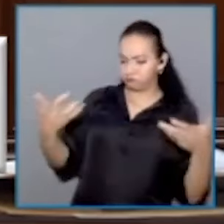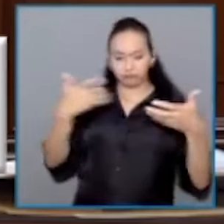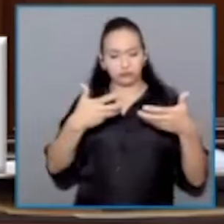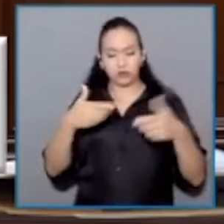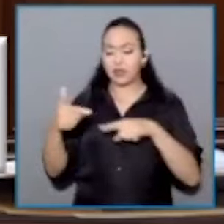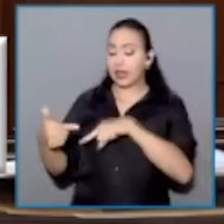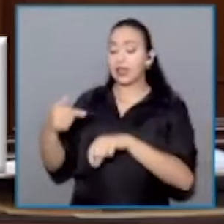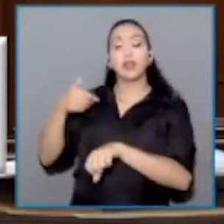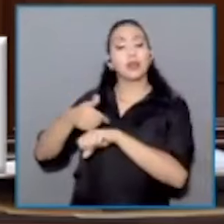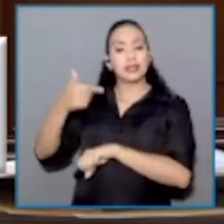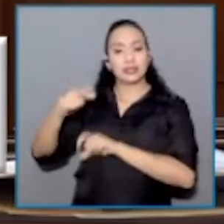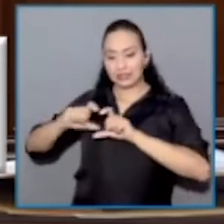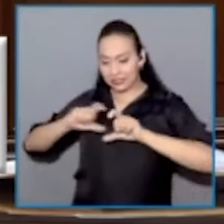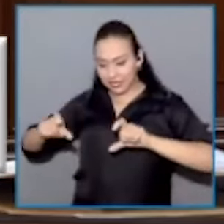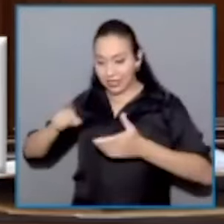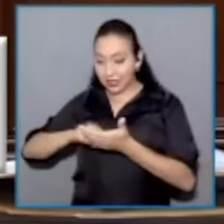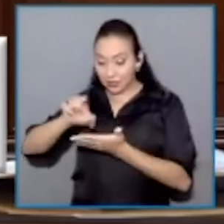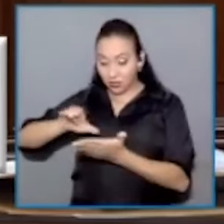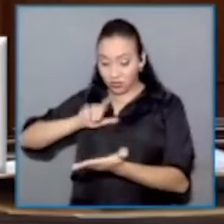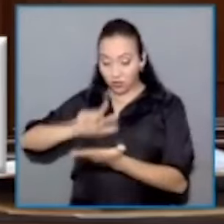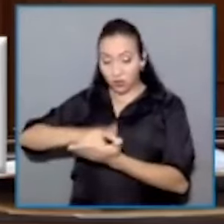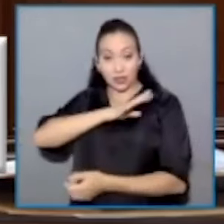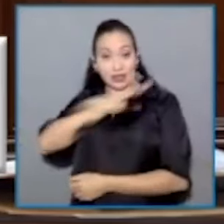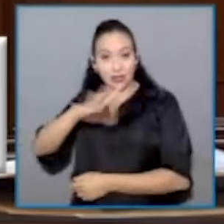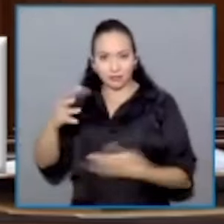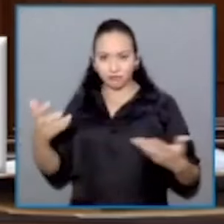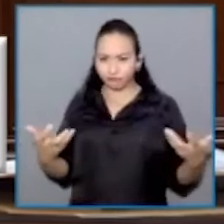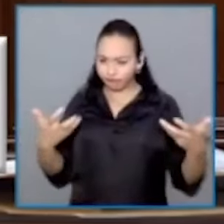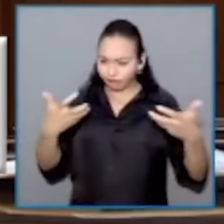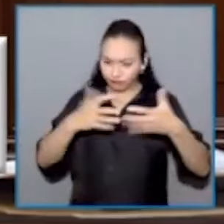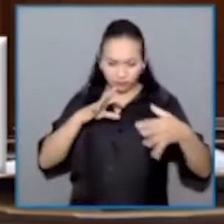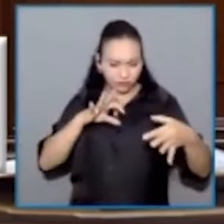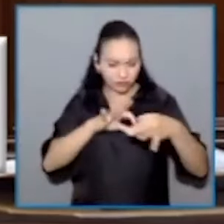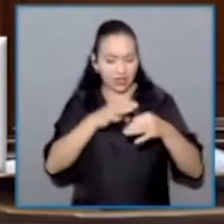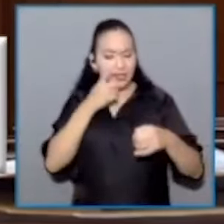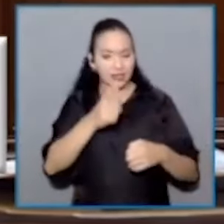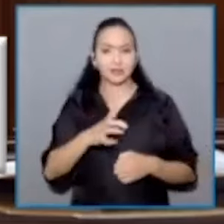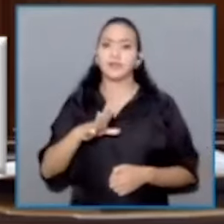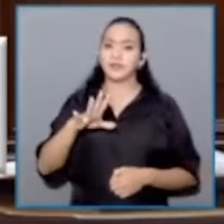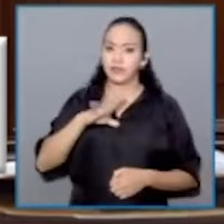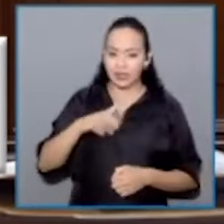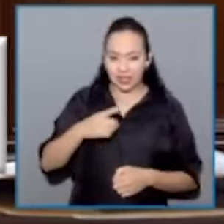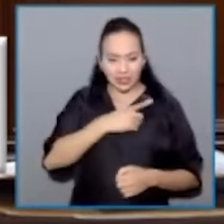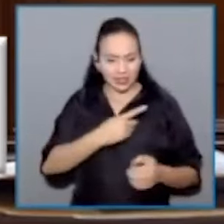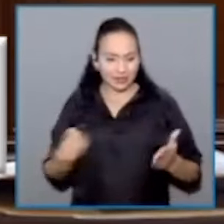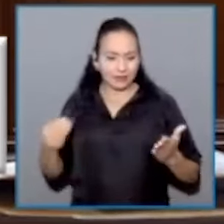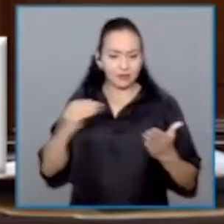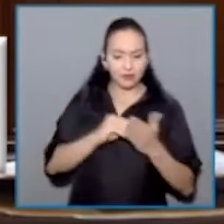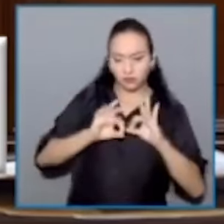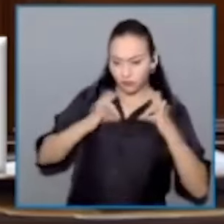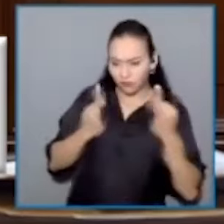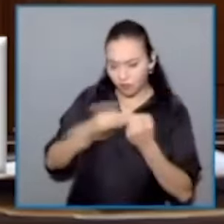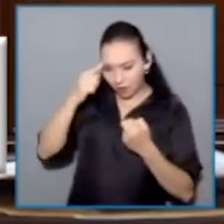la Constitución General, que vincula al legislador a establecer los medios necesarios para que se garantice